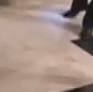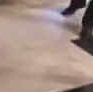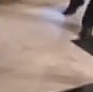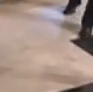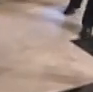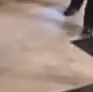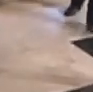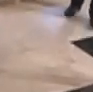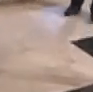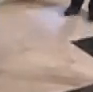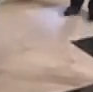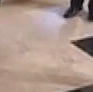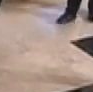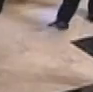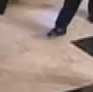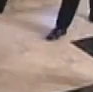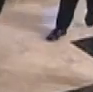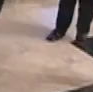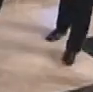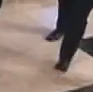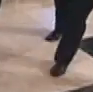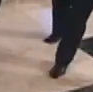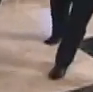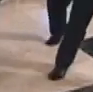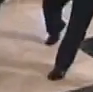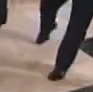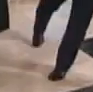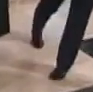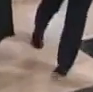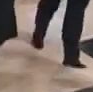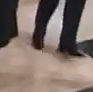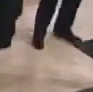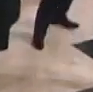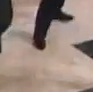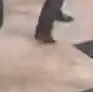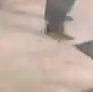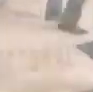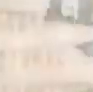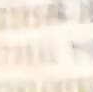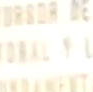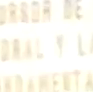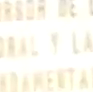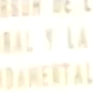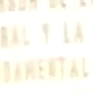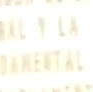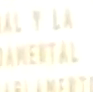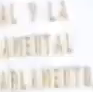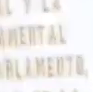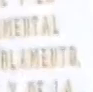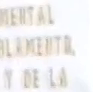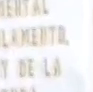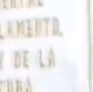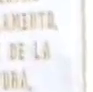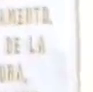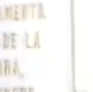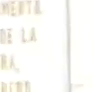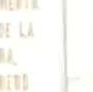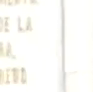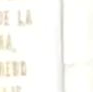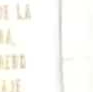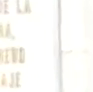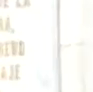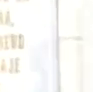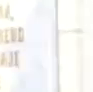mantiene como legado para reivindicar a los próceres independentistas de nuestra patria y que hoy